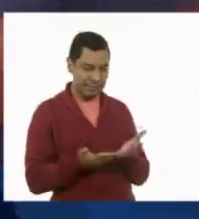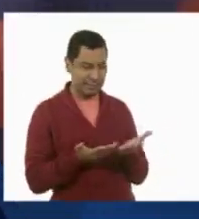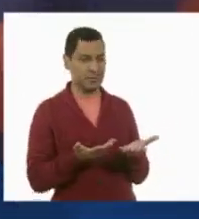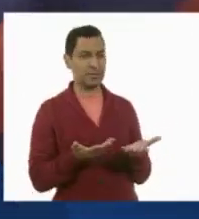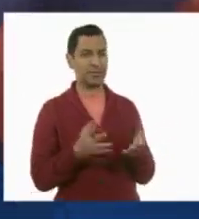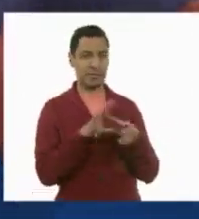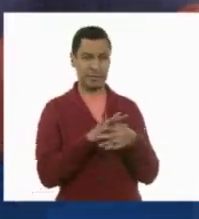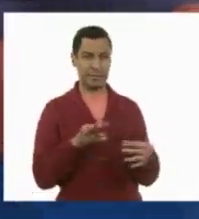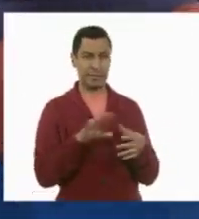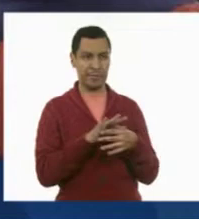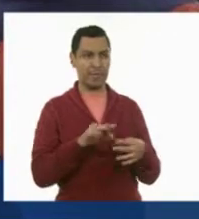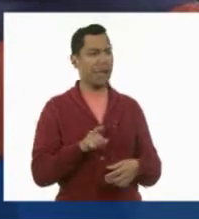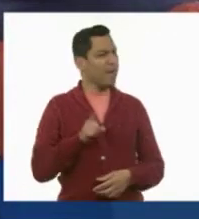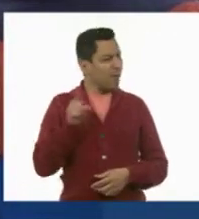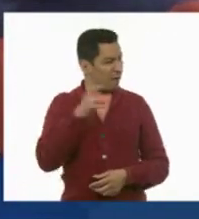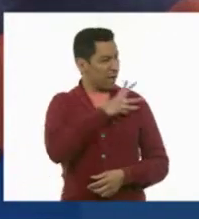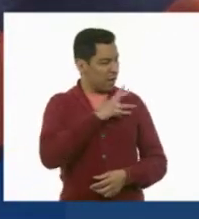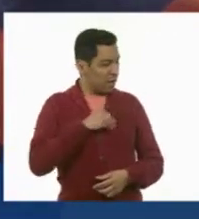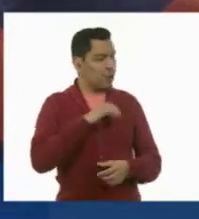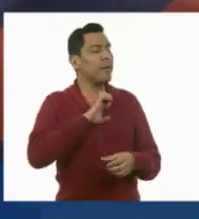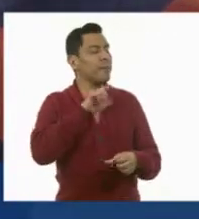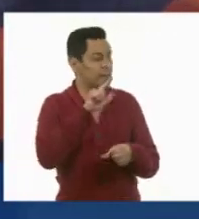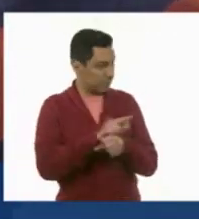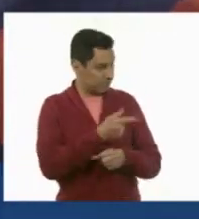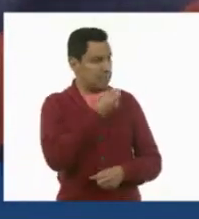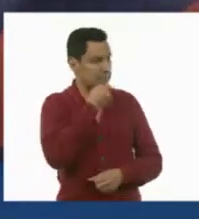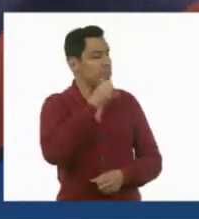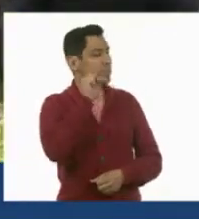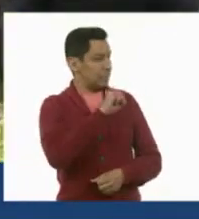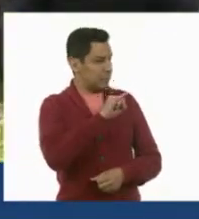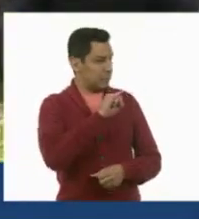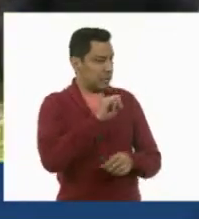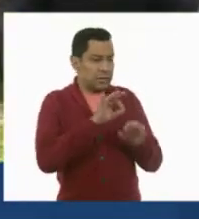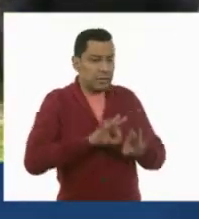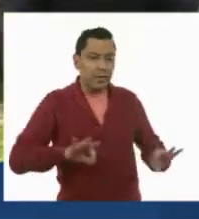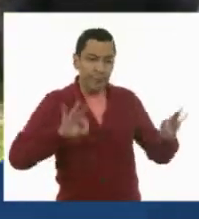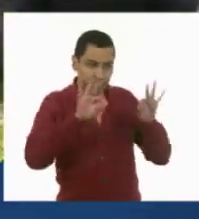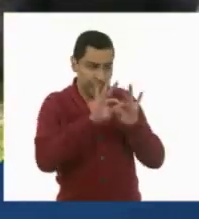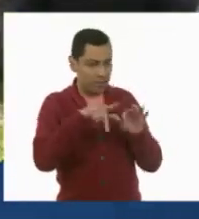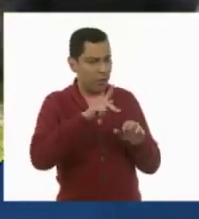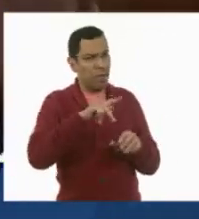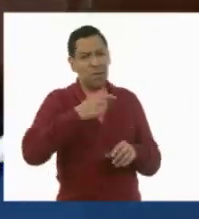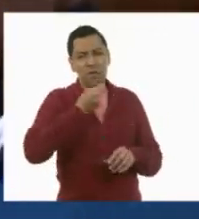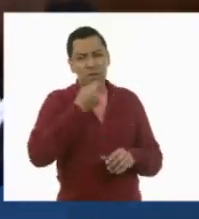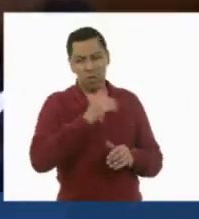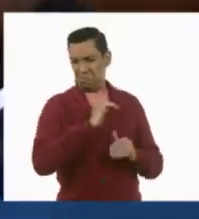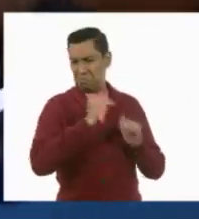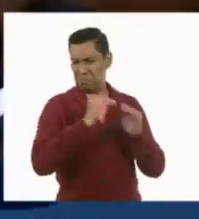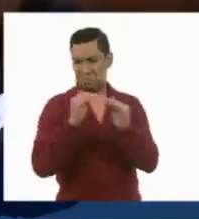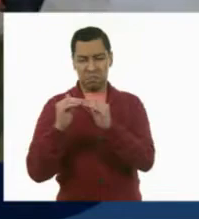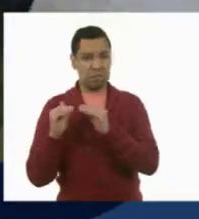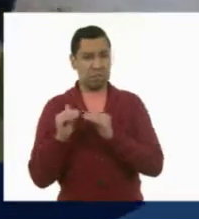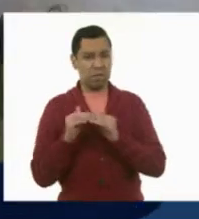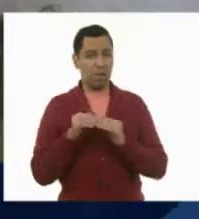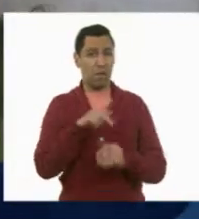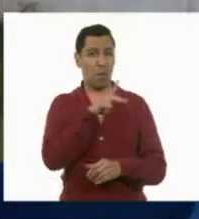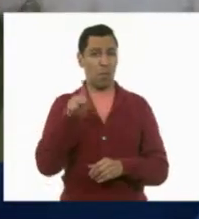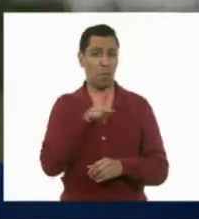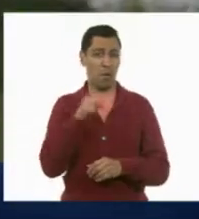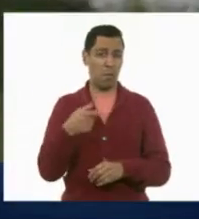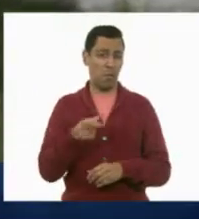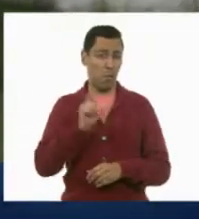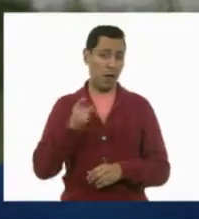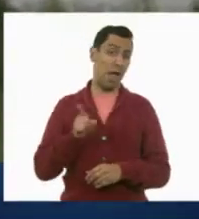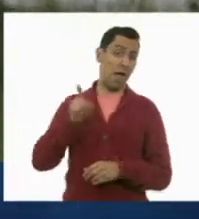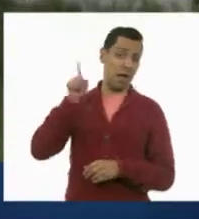Brandon sí, sí es un niño especial, como cualquier otro niño también. Y en el pueblo donde vivíamos, los